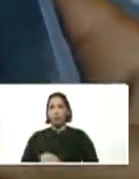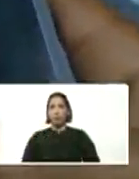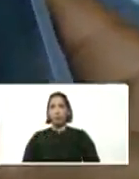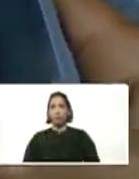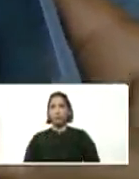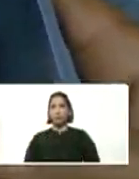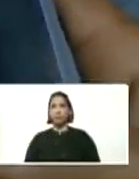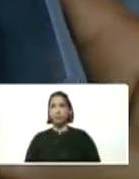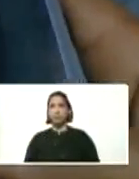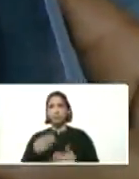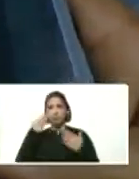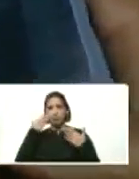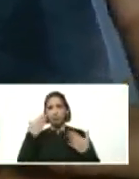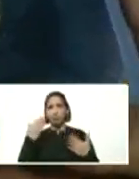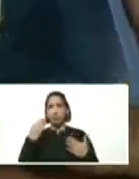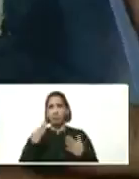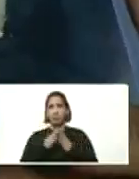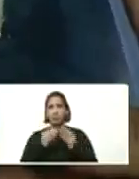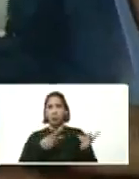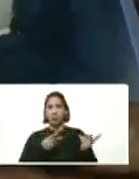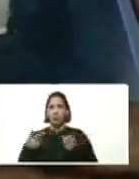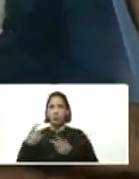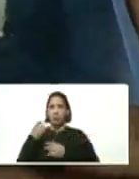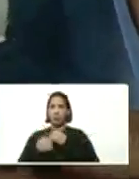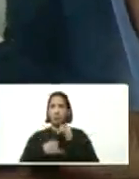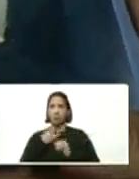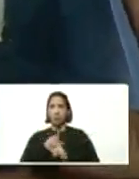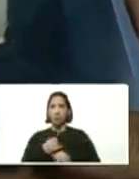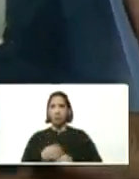Ahí está saludando parte de los invitados internacionales.